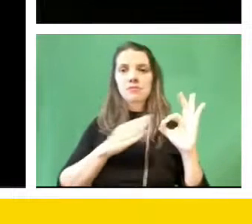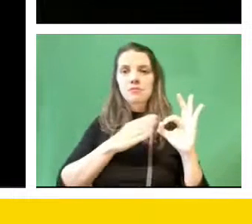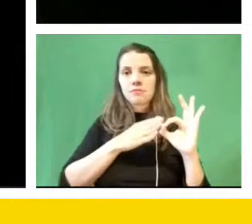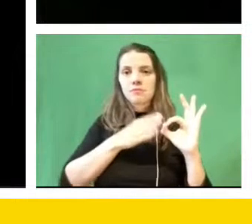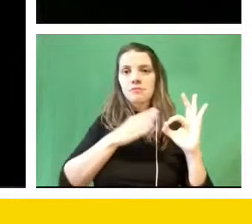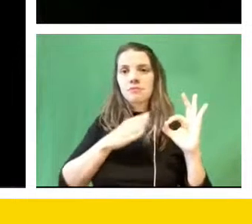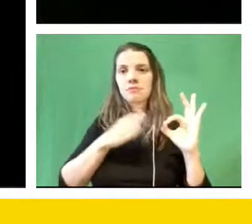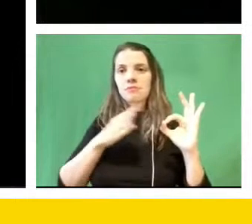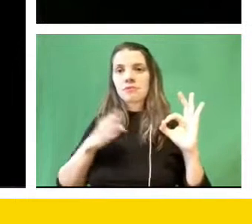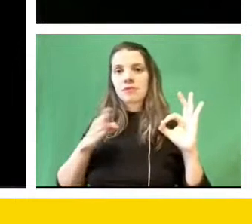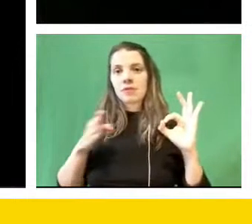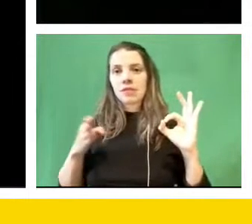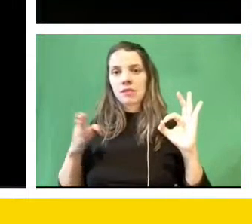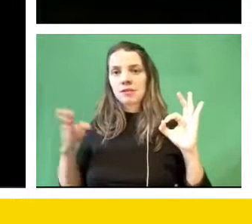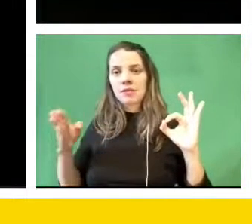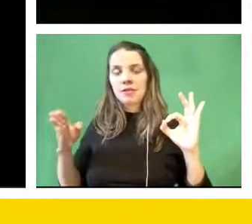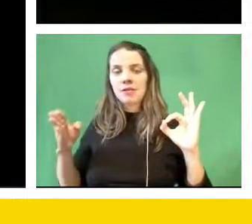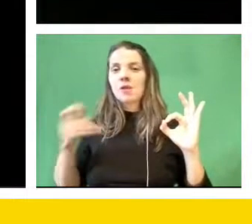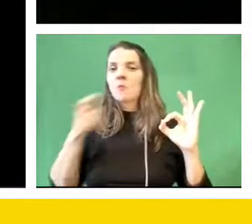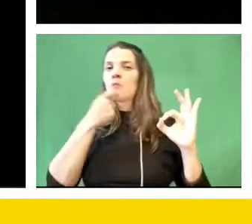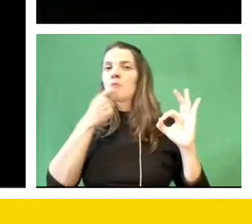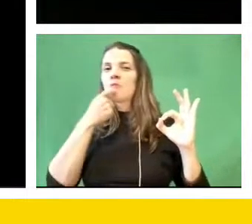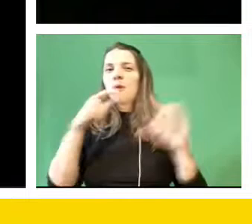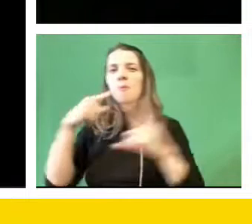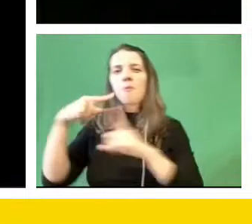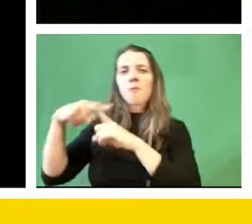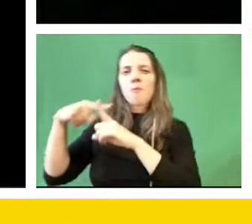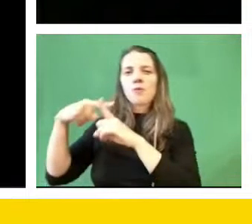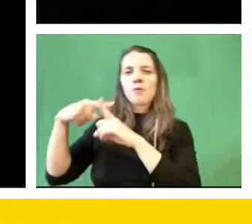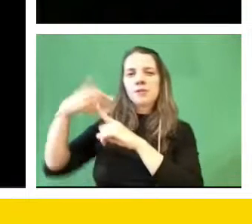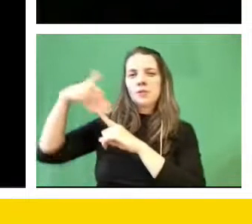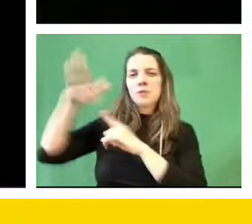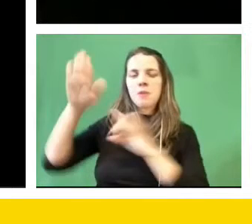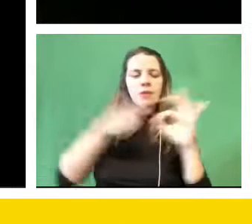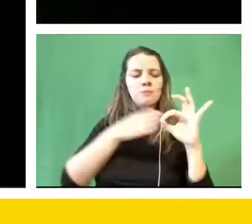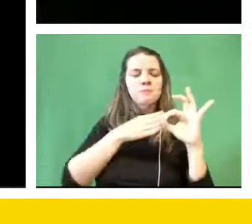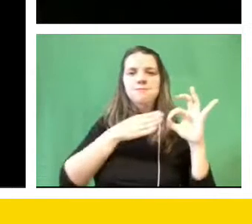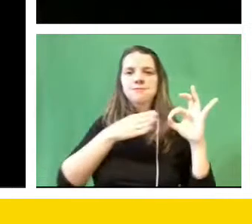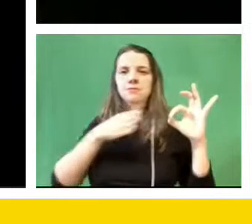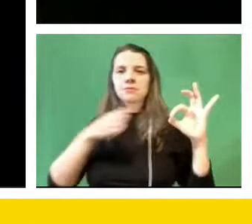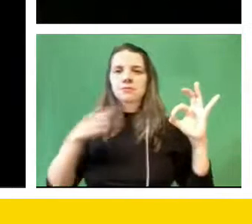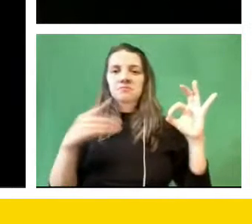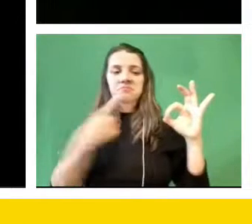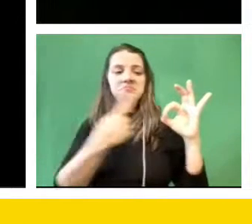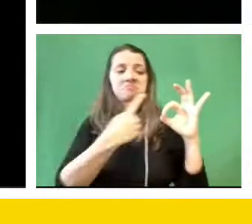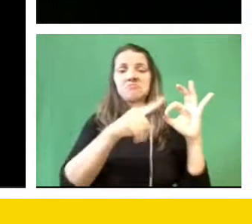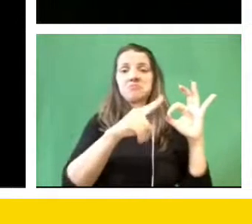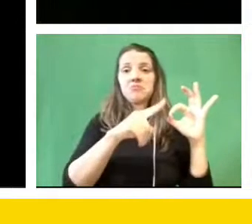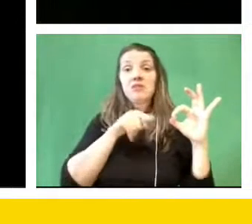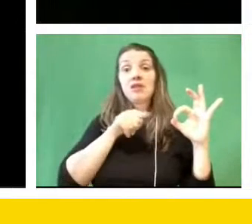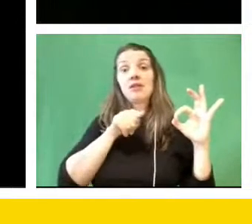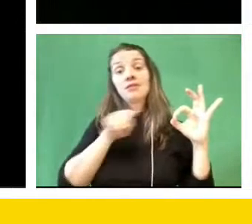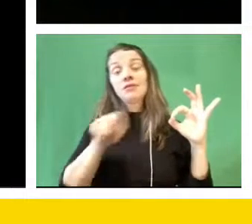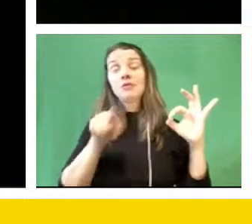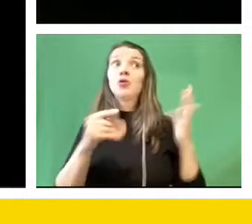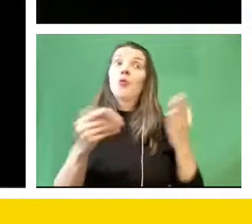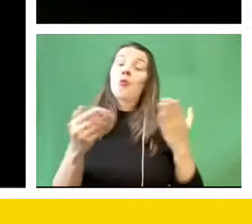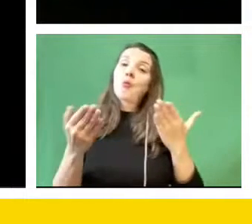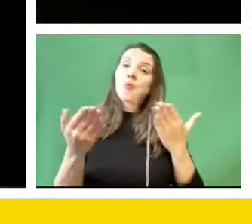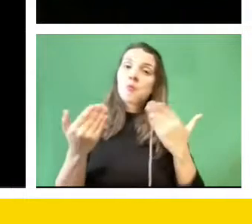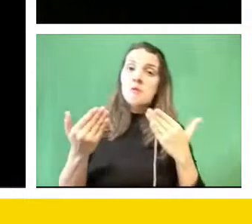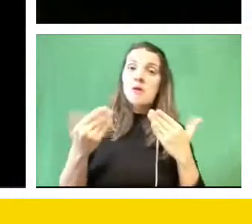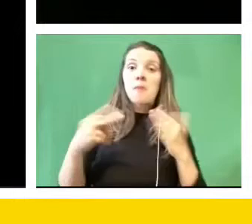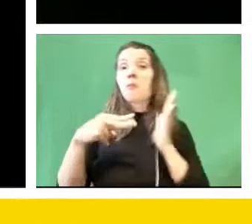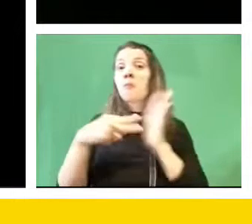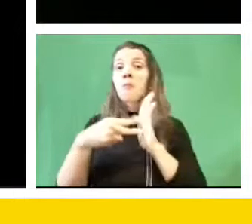en calificación, pasando, por ejemplo, de la indiferencia a la factibilidad, que no hay ningún problema en